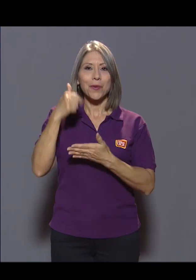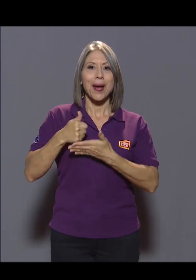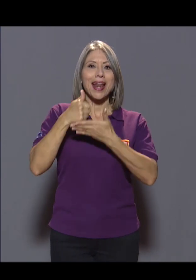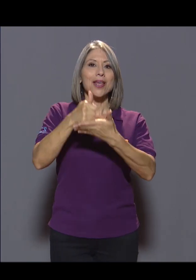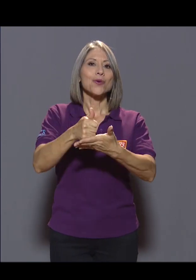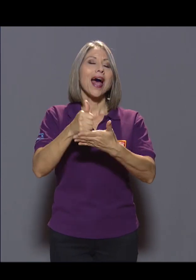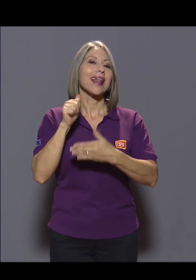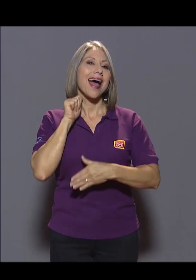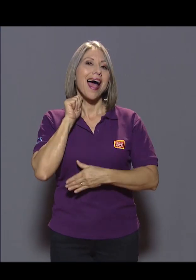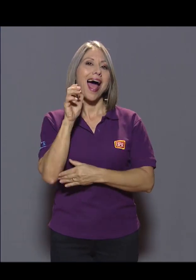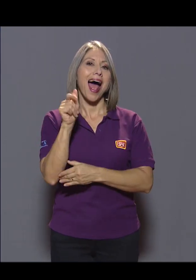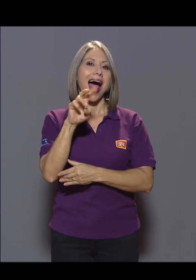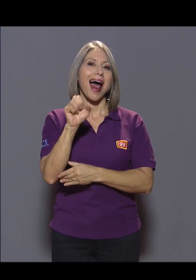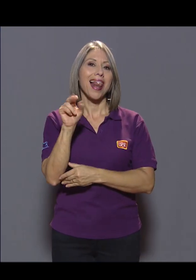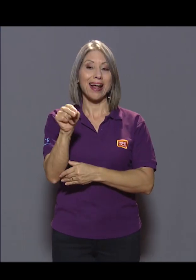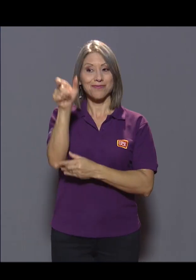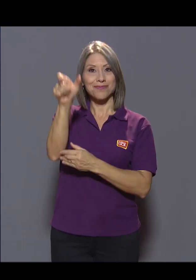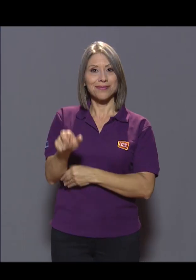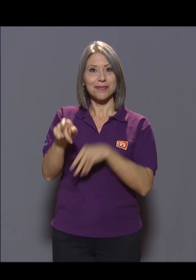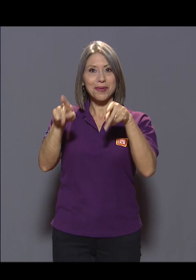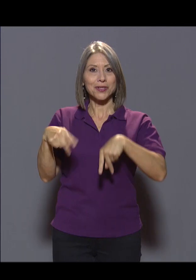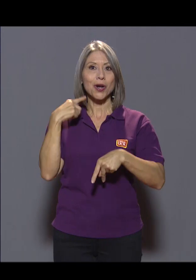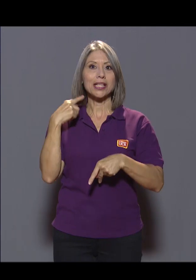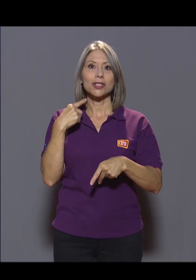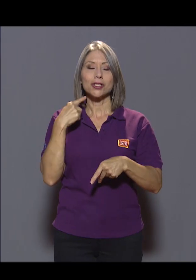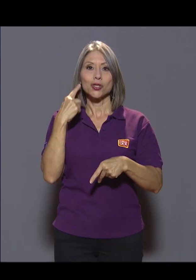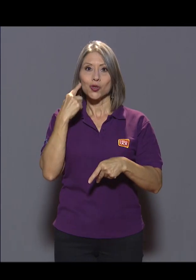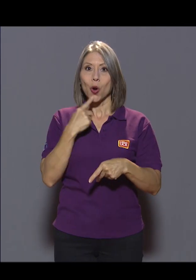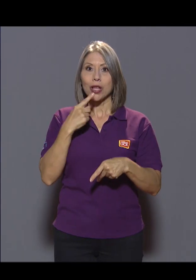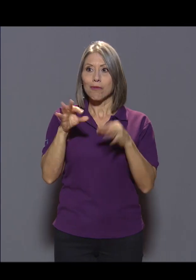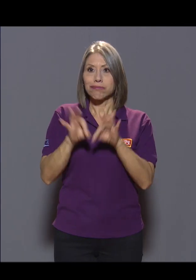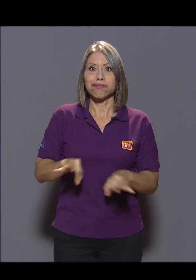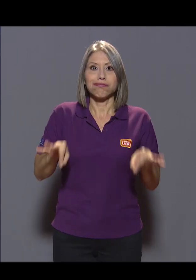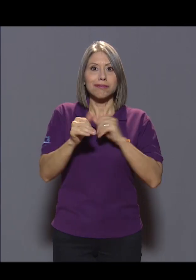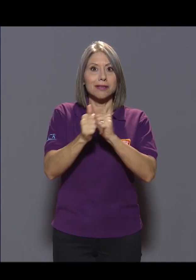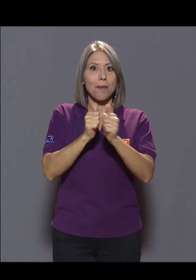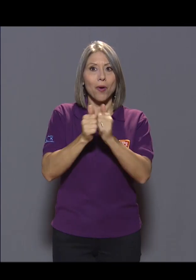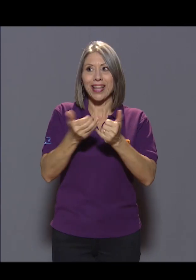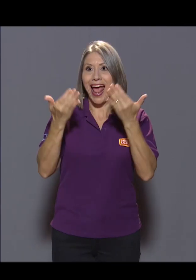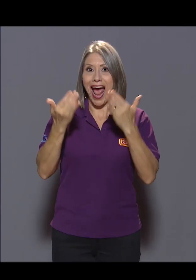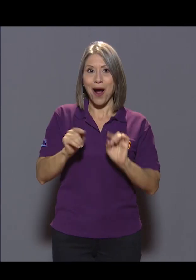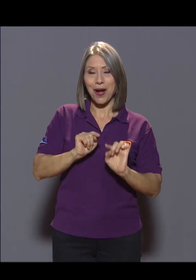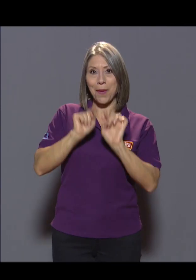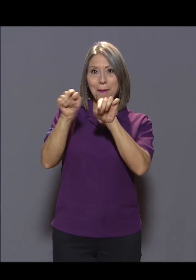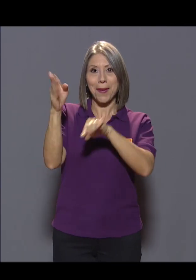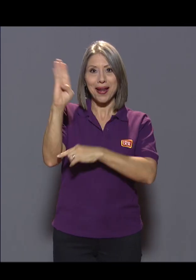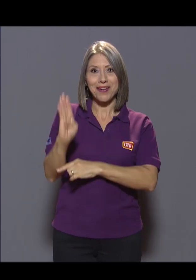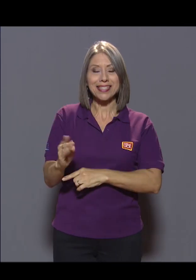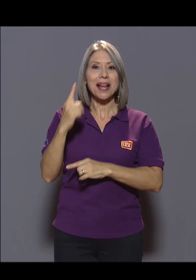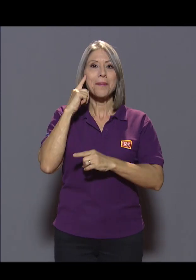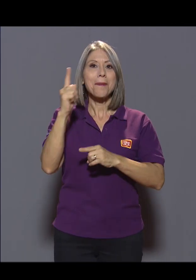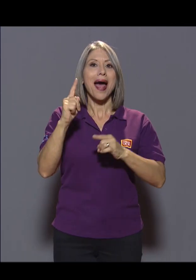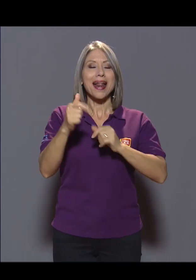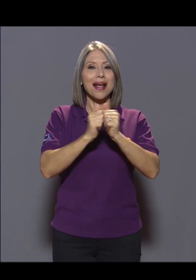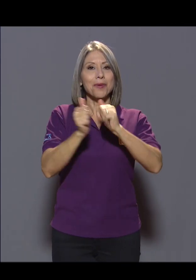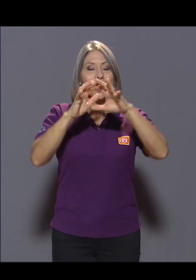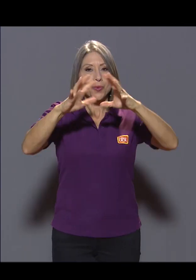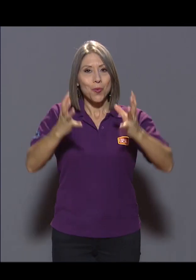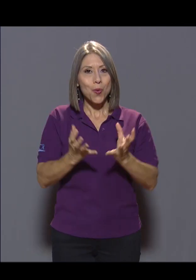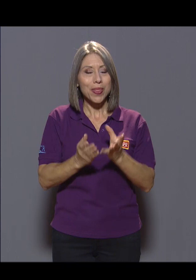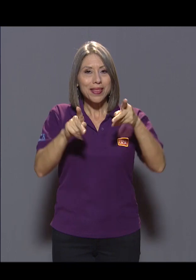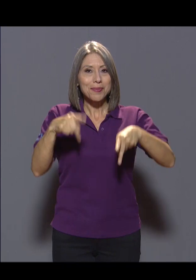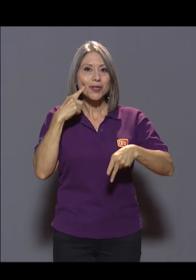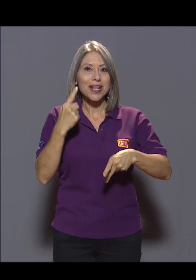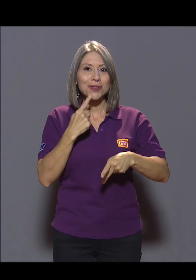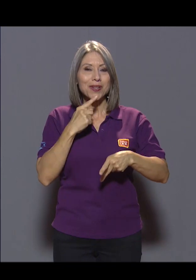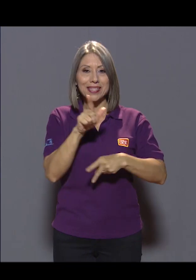una persona sorda que se ha destacado en el deporte y que ahora ha clasificado al Mundial de Natación de Sordos en Brasil, el cual se realizará en